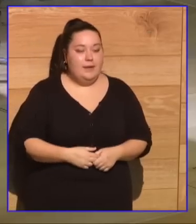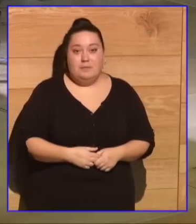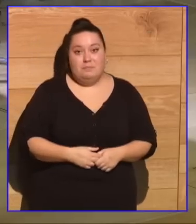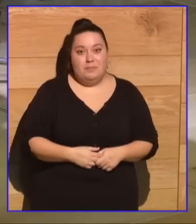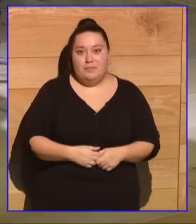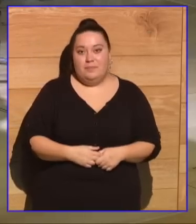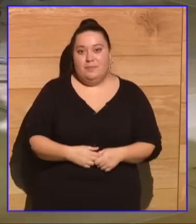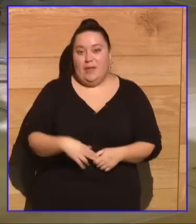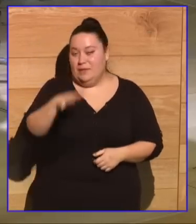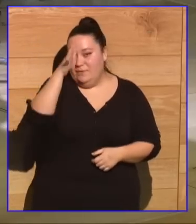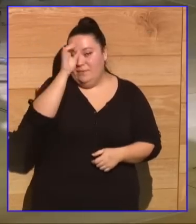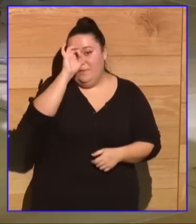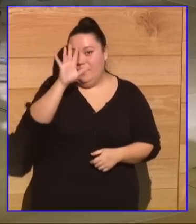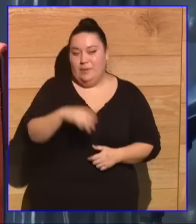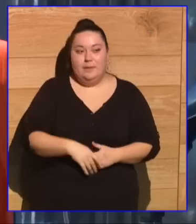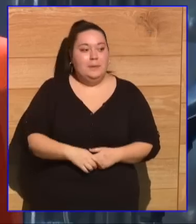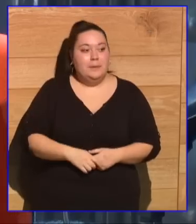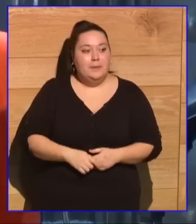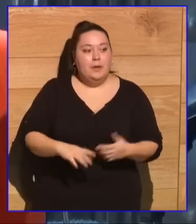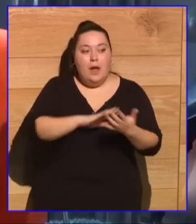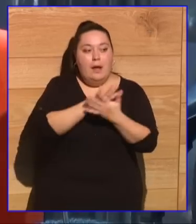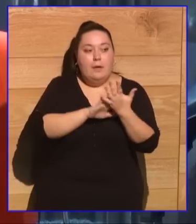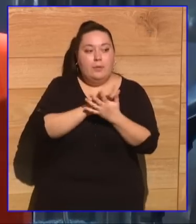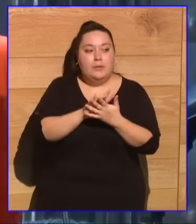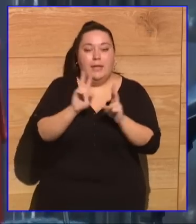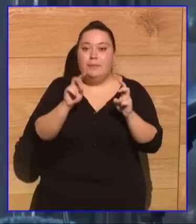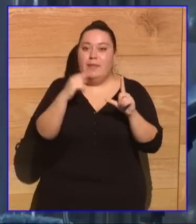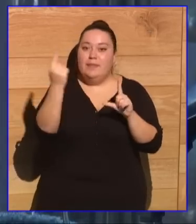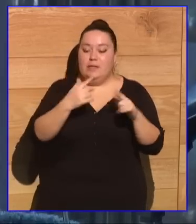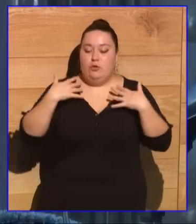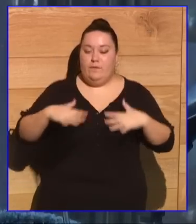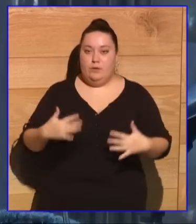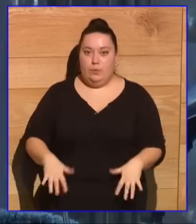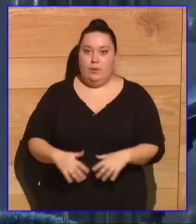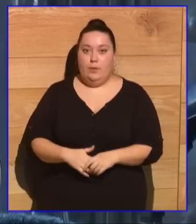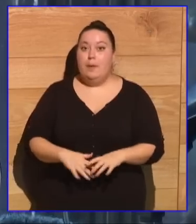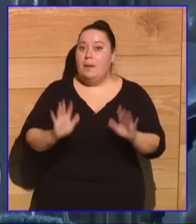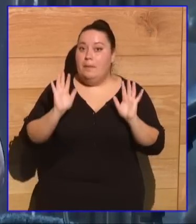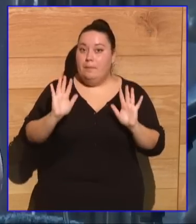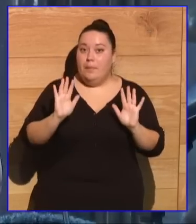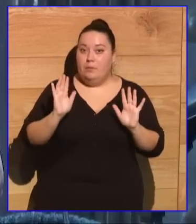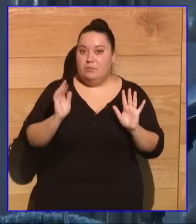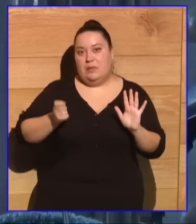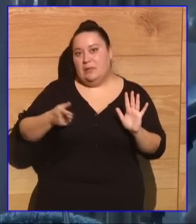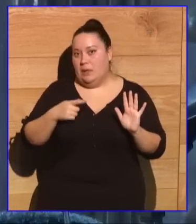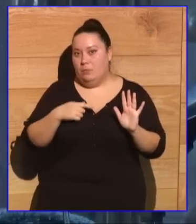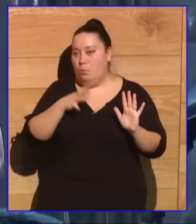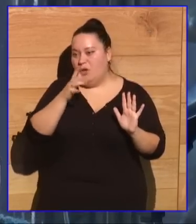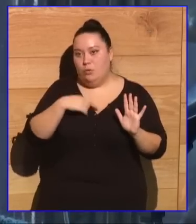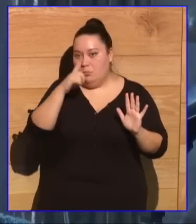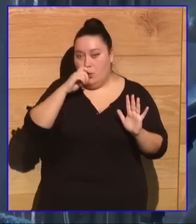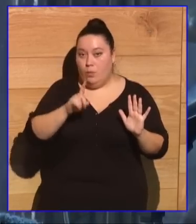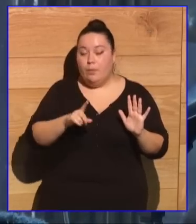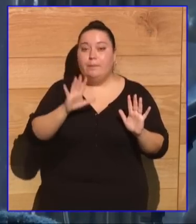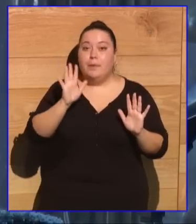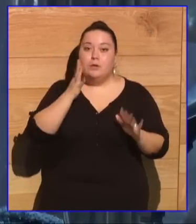colmo. Nunca hablamos del diseño de vestuario, pero o no habitualmente, por lo menos yo no me acuerdo,